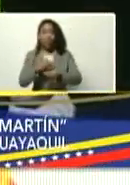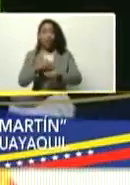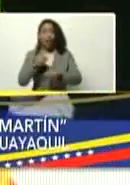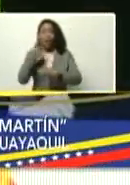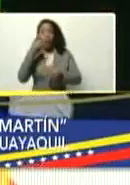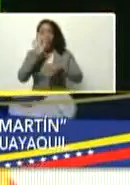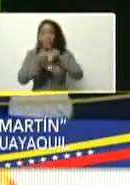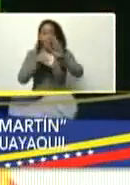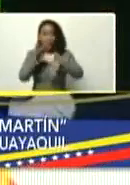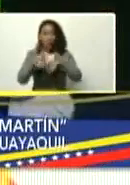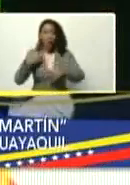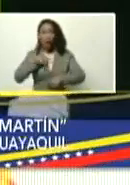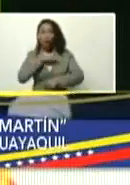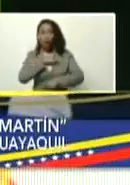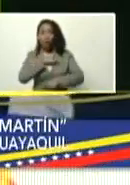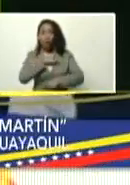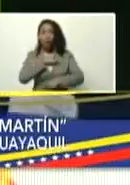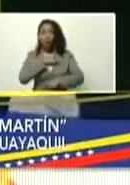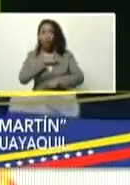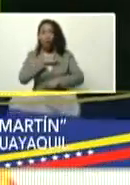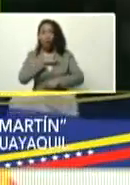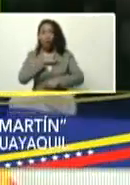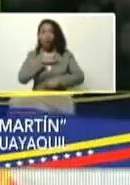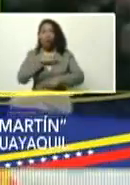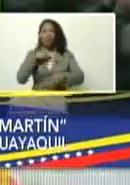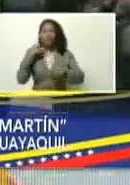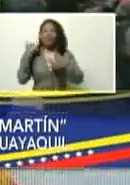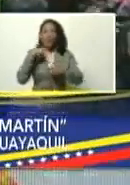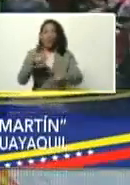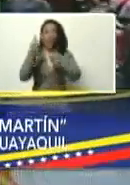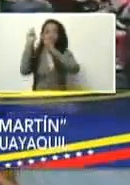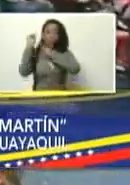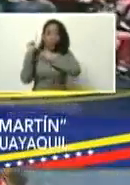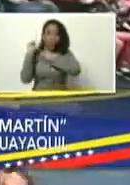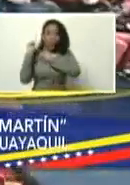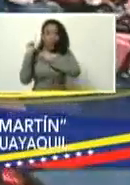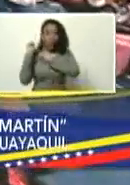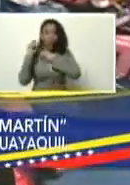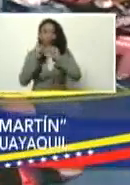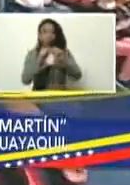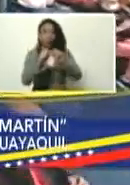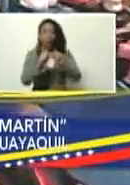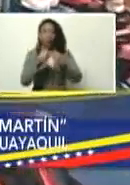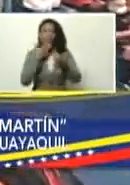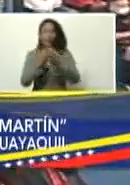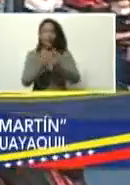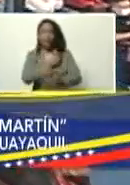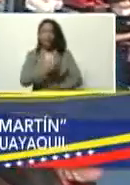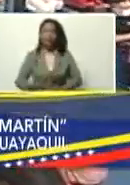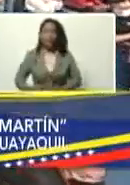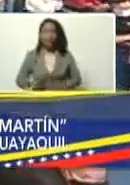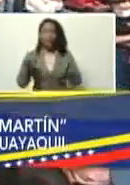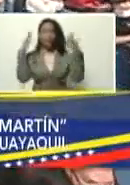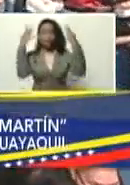nosotros nos toca continuar. Gracias, presidente. Bueno, muchas gracias.